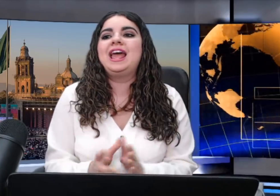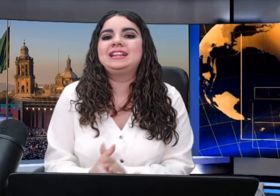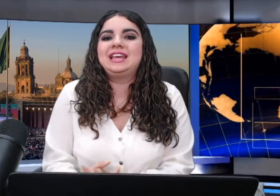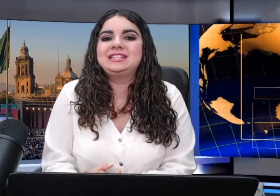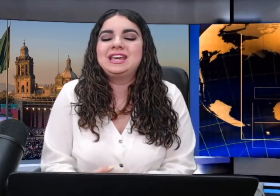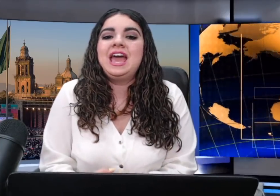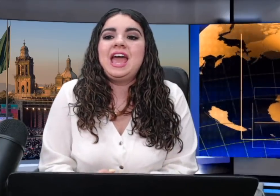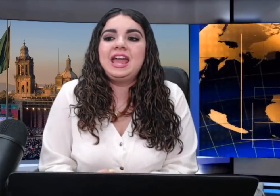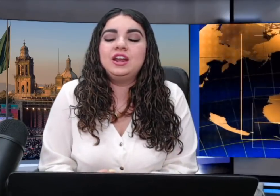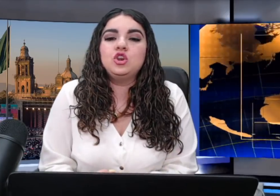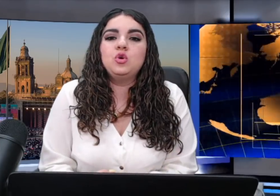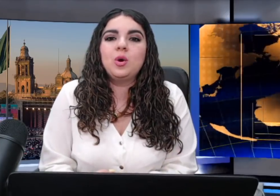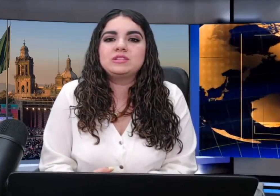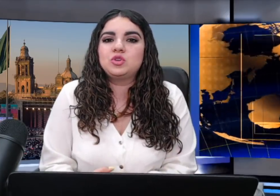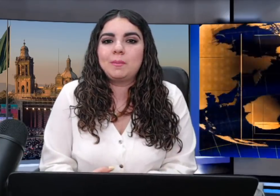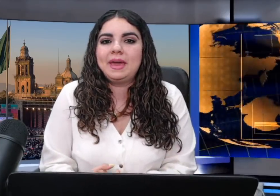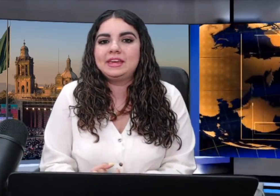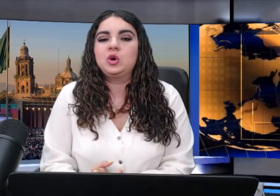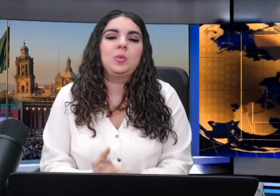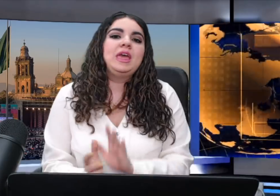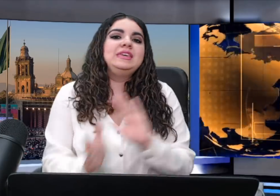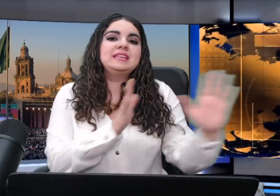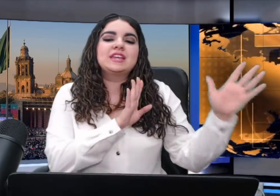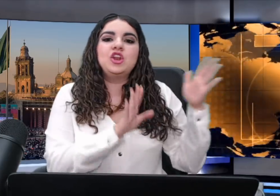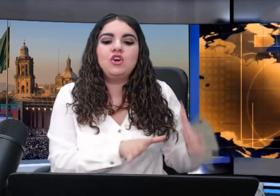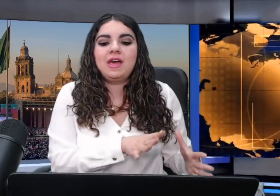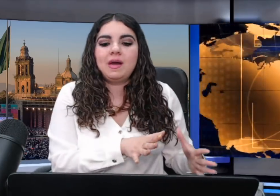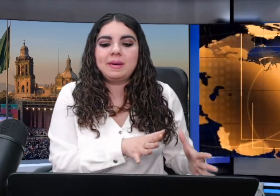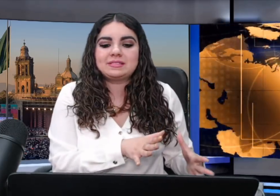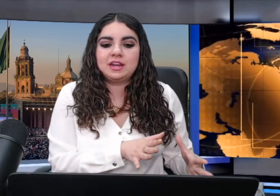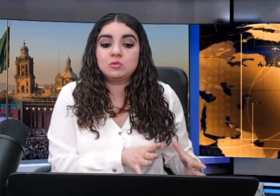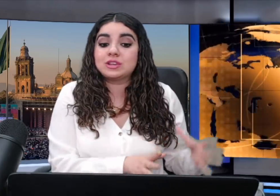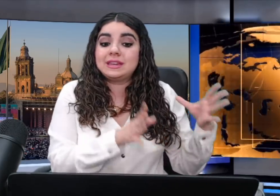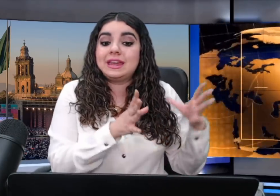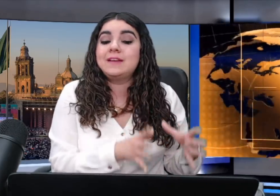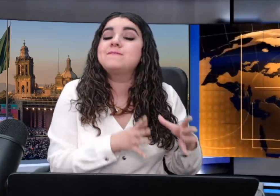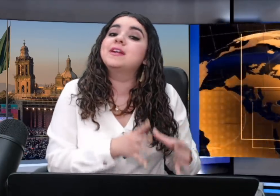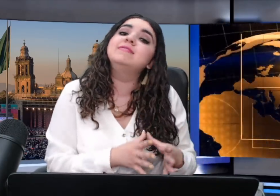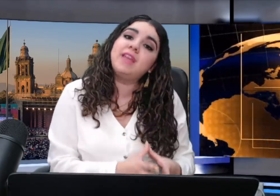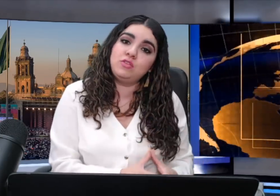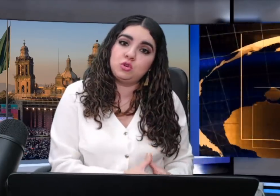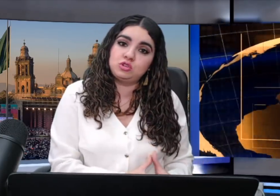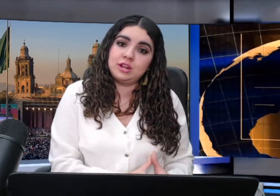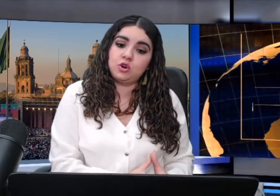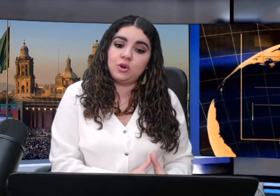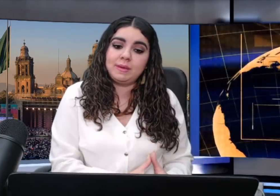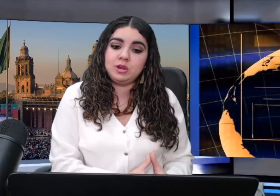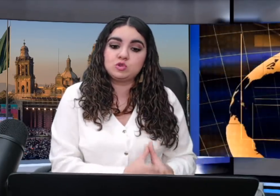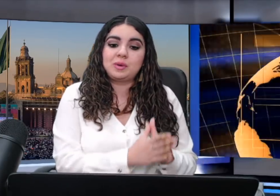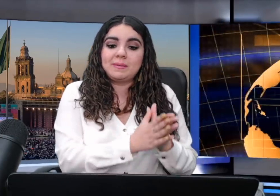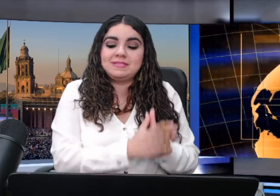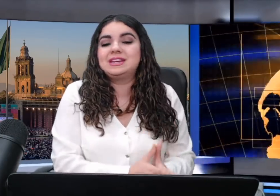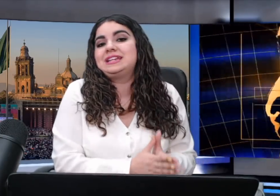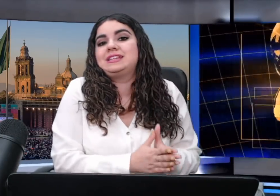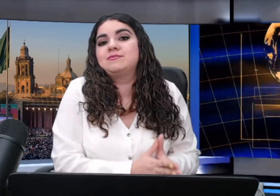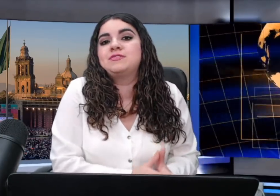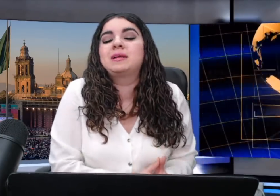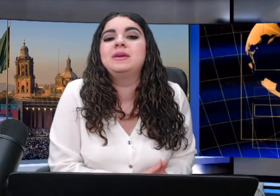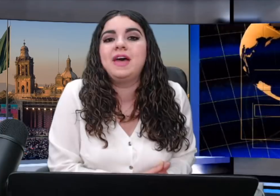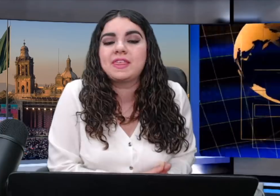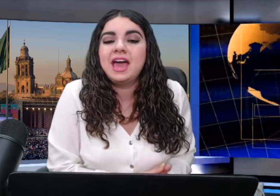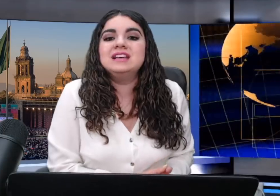de alertas en nuestro México. Y es que no nada más tenemos que seguir enfrentándonos al coronavirus para vencer